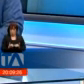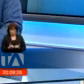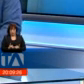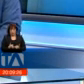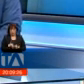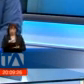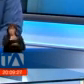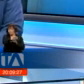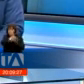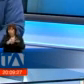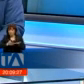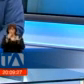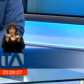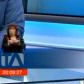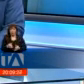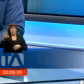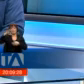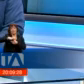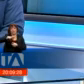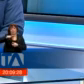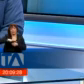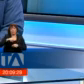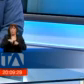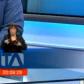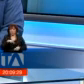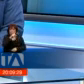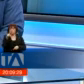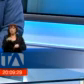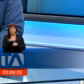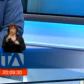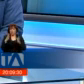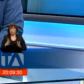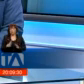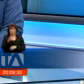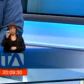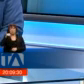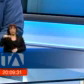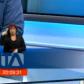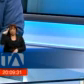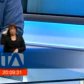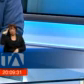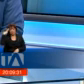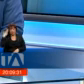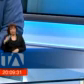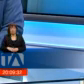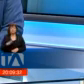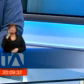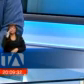de Participación Ciudadana. Arregui es una profesional de larga trayectoria en el sistema financiero nacional.